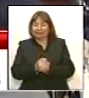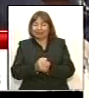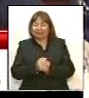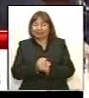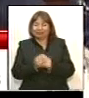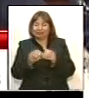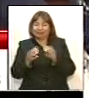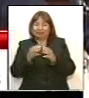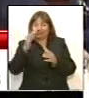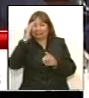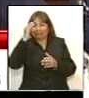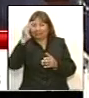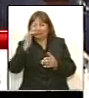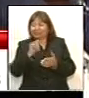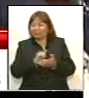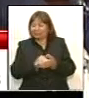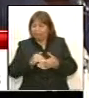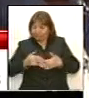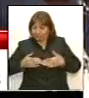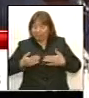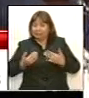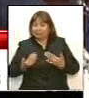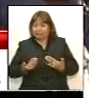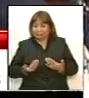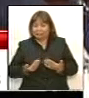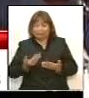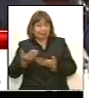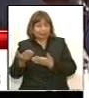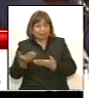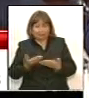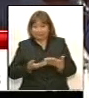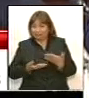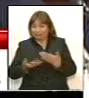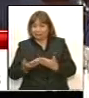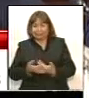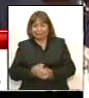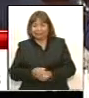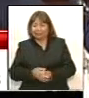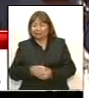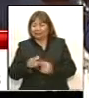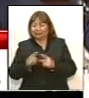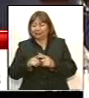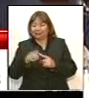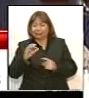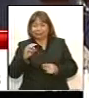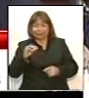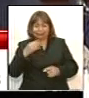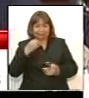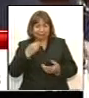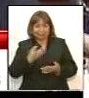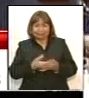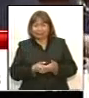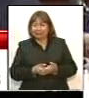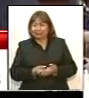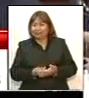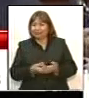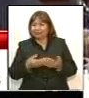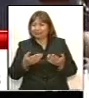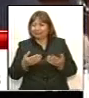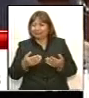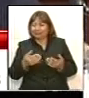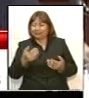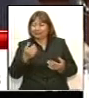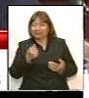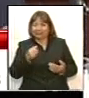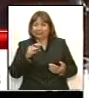canciller, saludarlo. Yo creo que se han vertido expresiones técnicas muy importantes y podríamos poner el tema a dormir